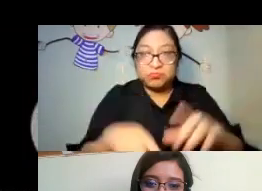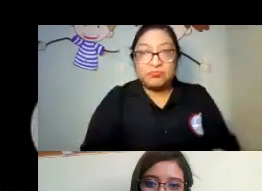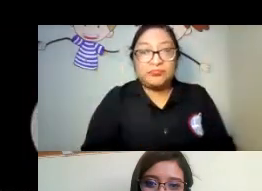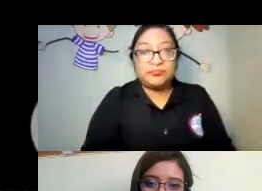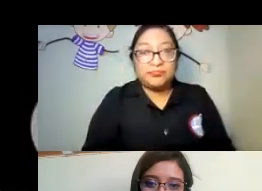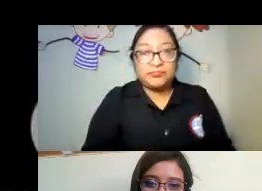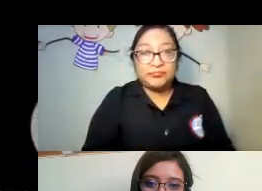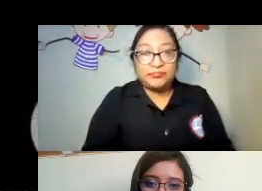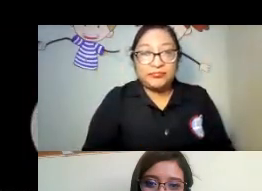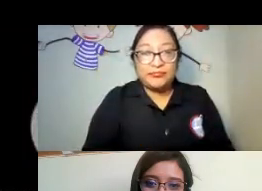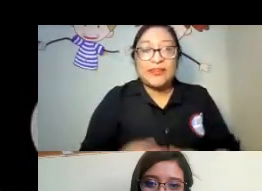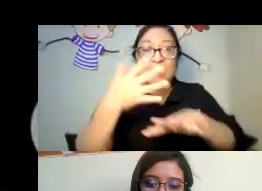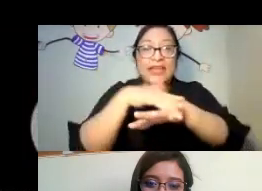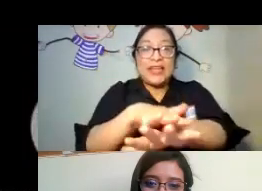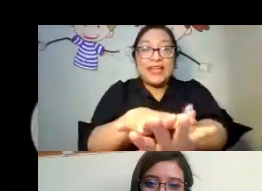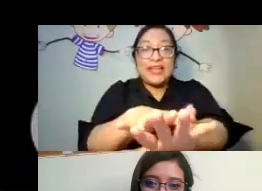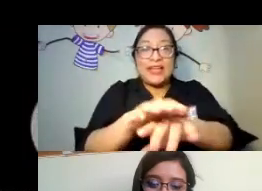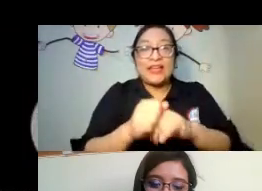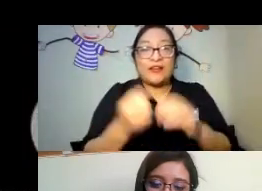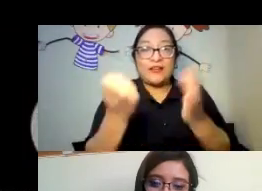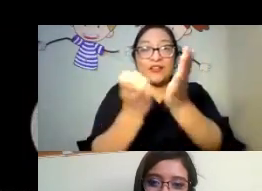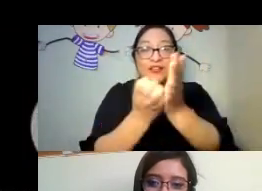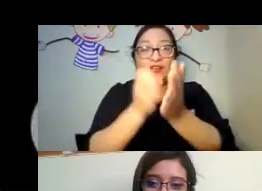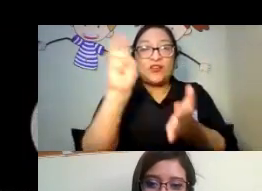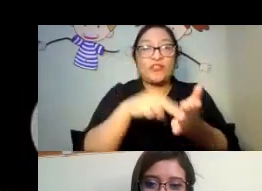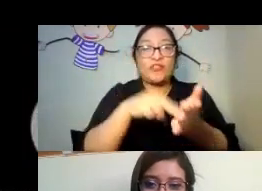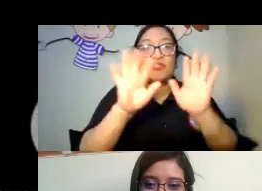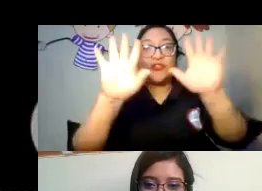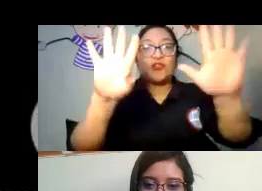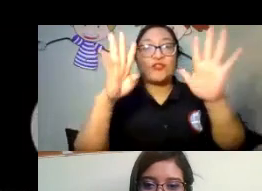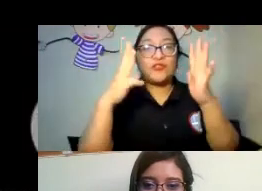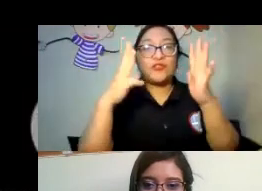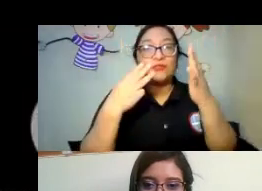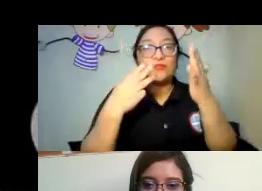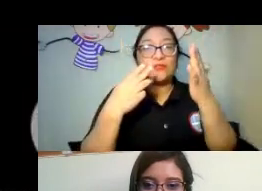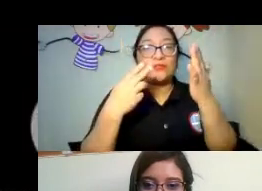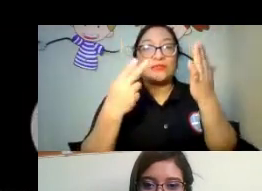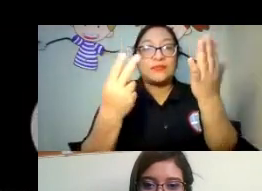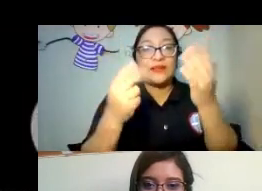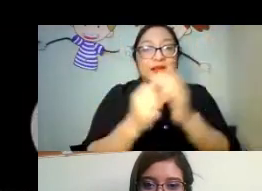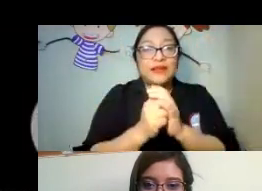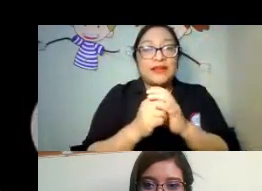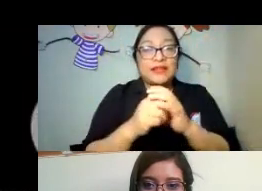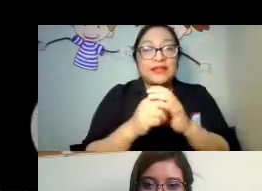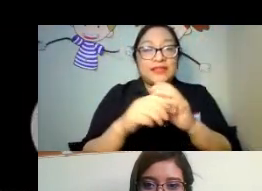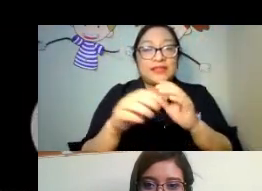Inclusión escolar 2017, aparecen los estudiantes con banderas, con